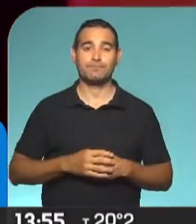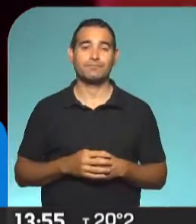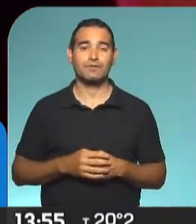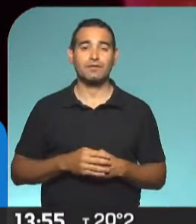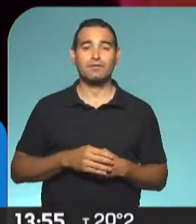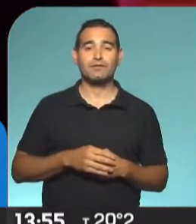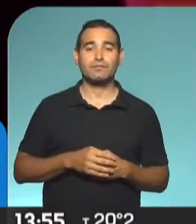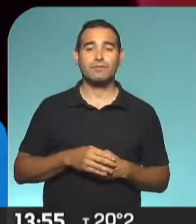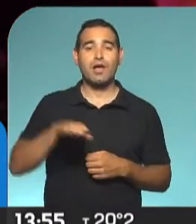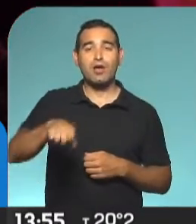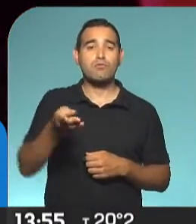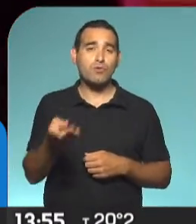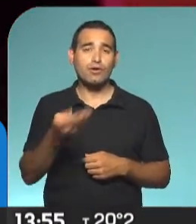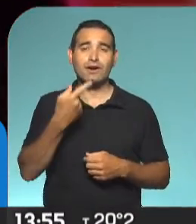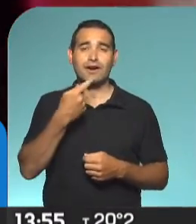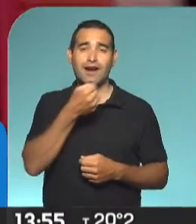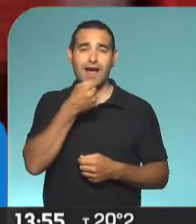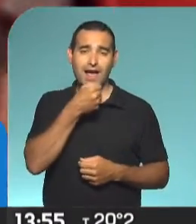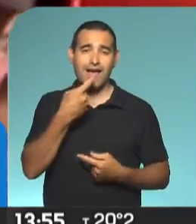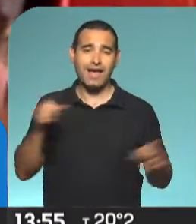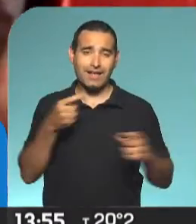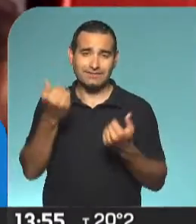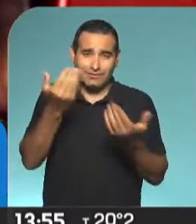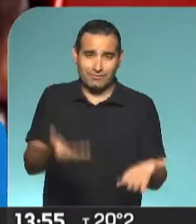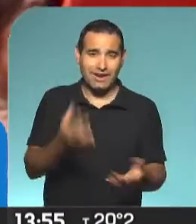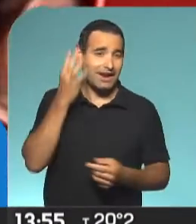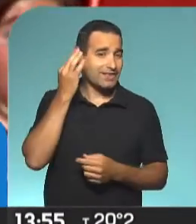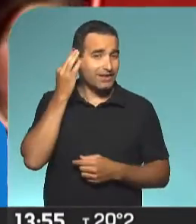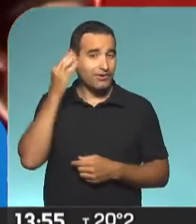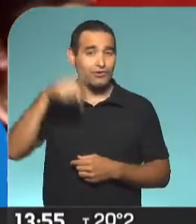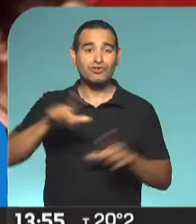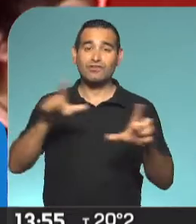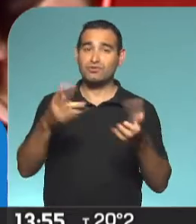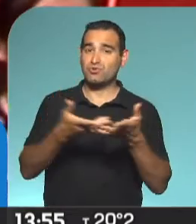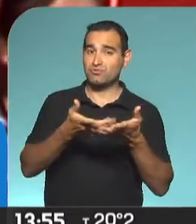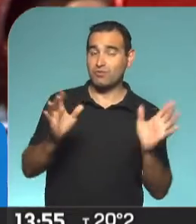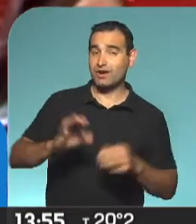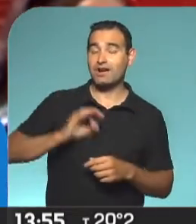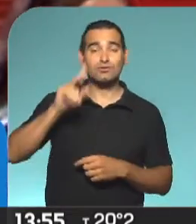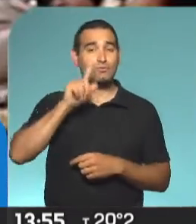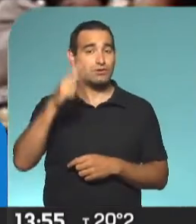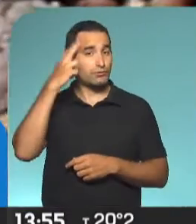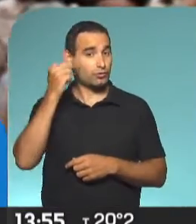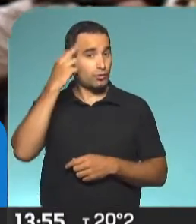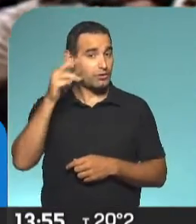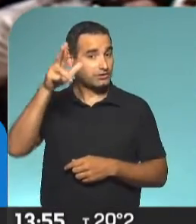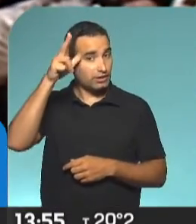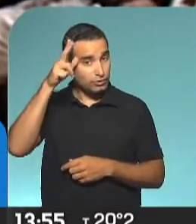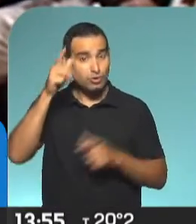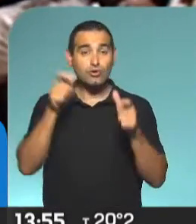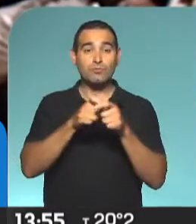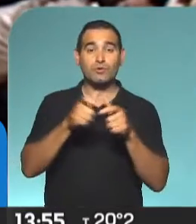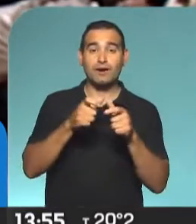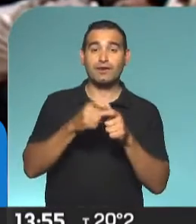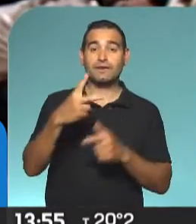Mona Jiménez cantándole a Diego Maradona. Este es un especial de la televisión pública del año 1998, programa conducido por